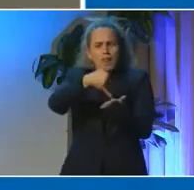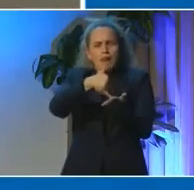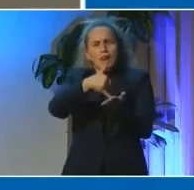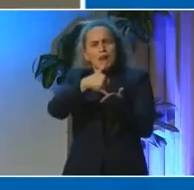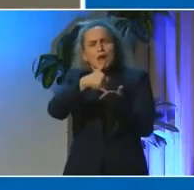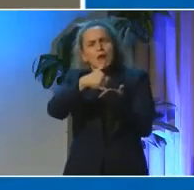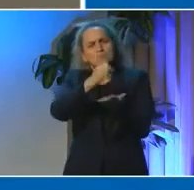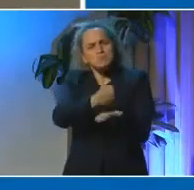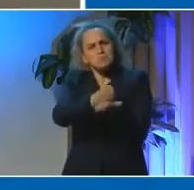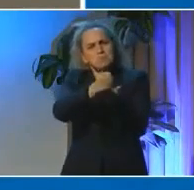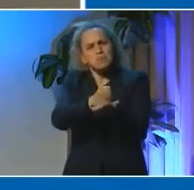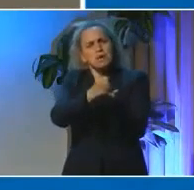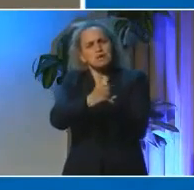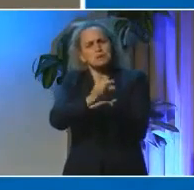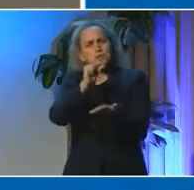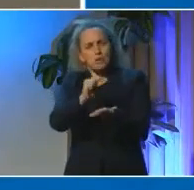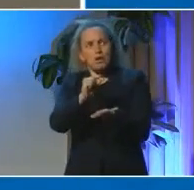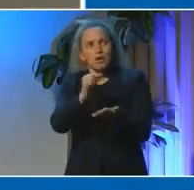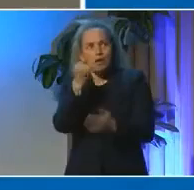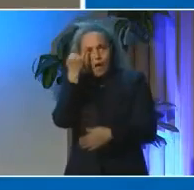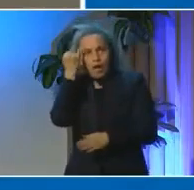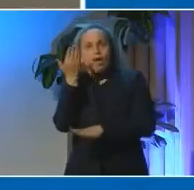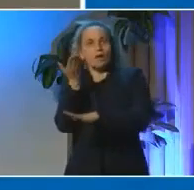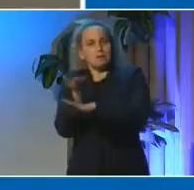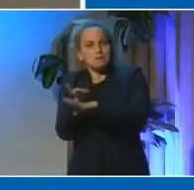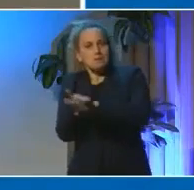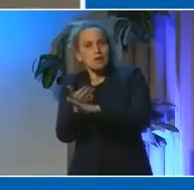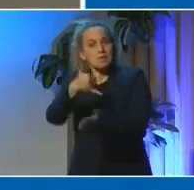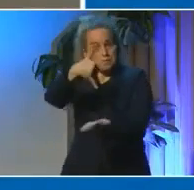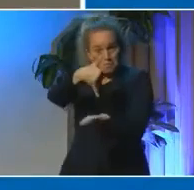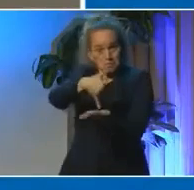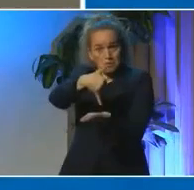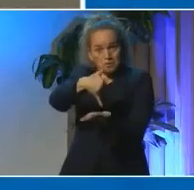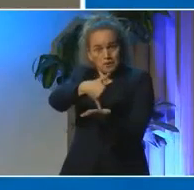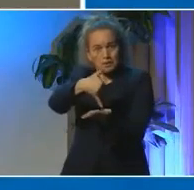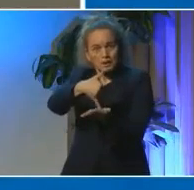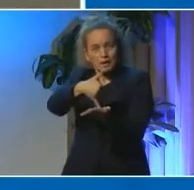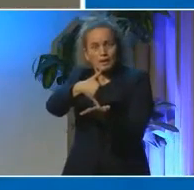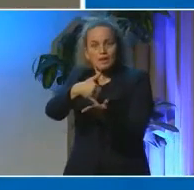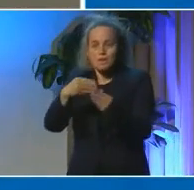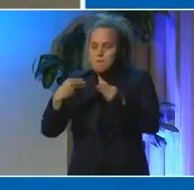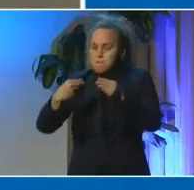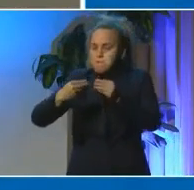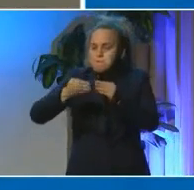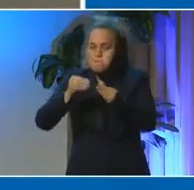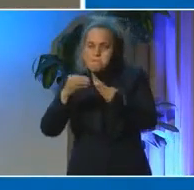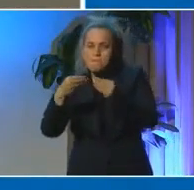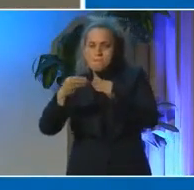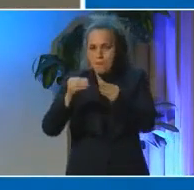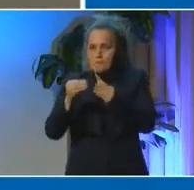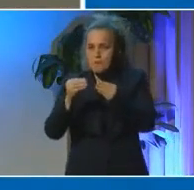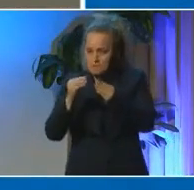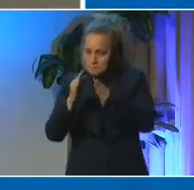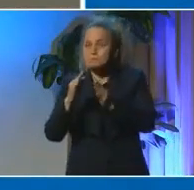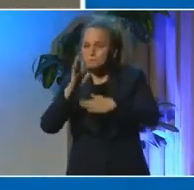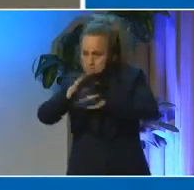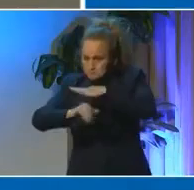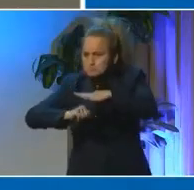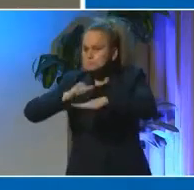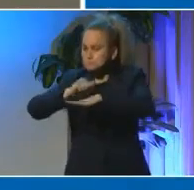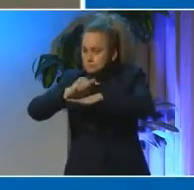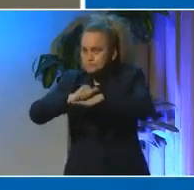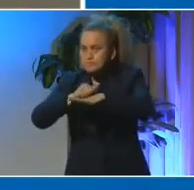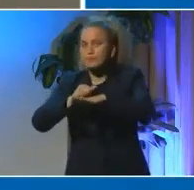proceso pero en algún momento se nos ocurrió hacer botellas de pulpa de papel y claramente parte de lo que como